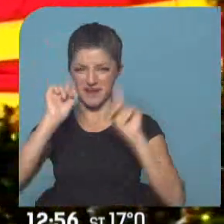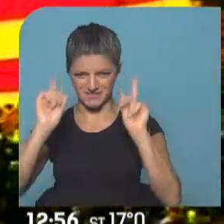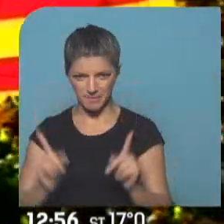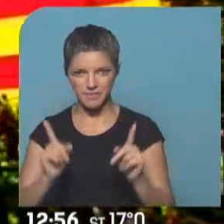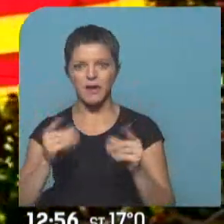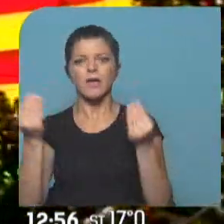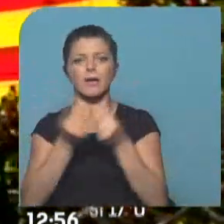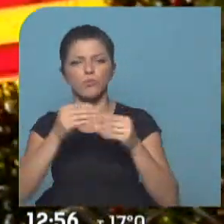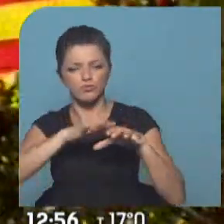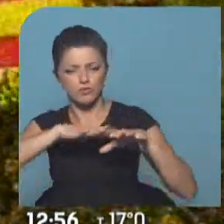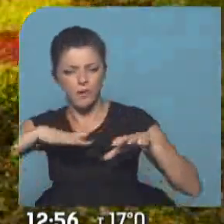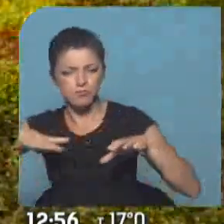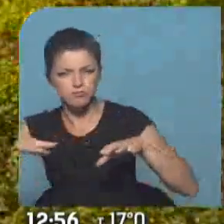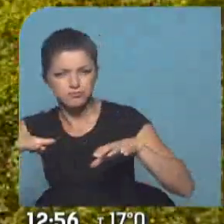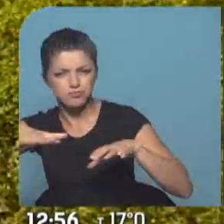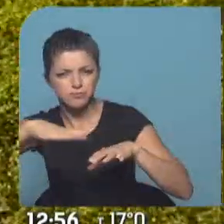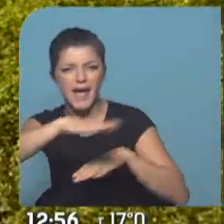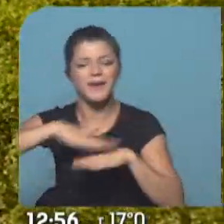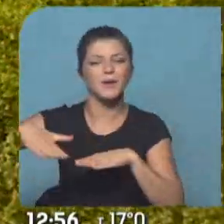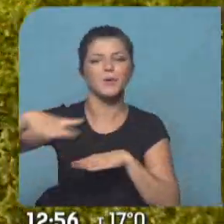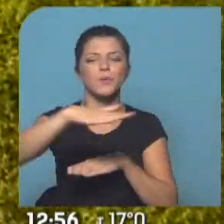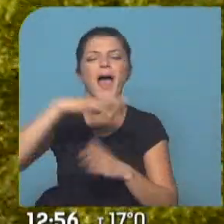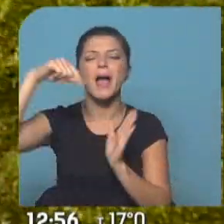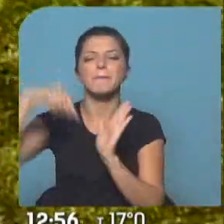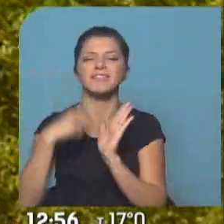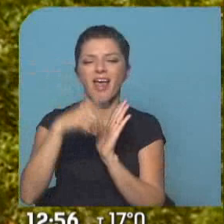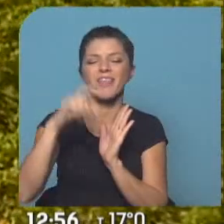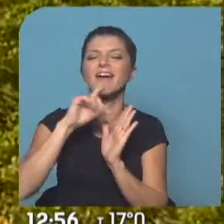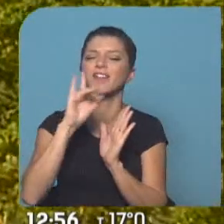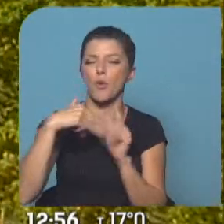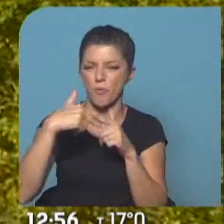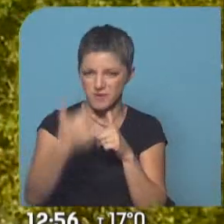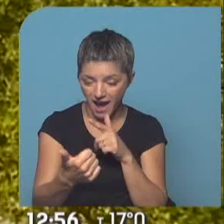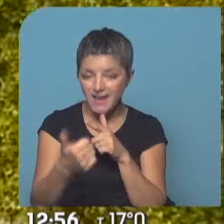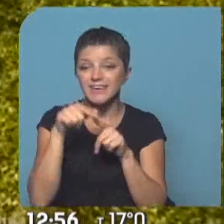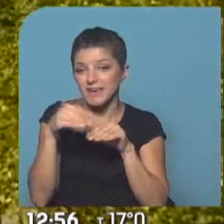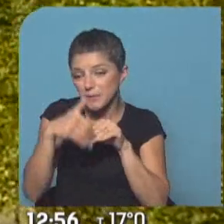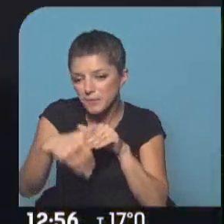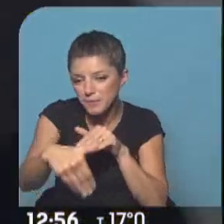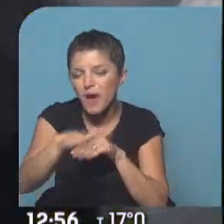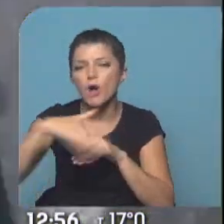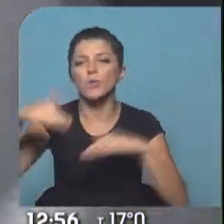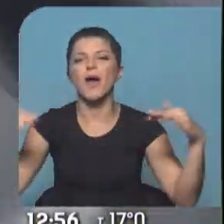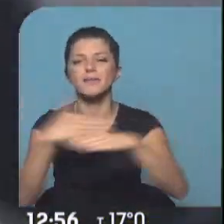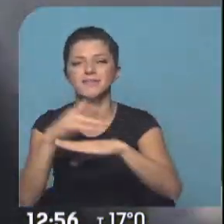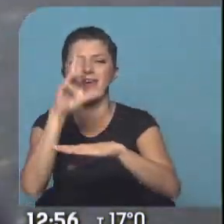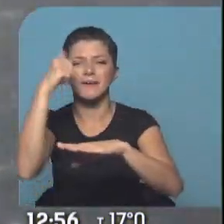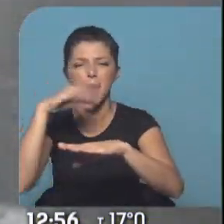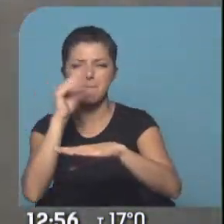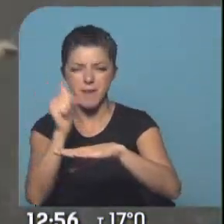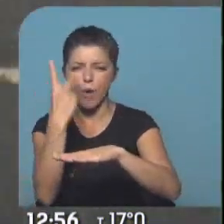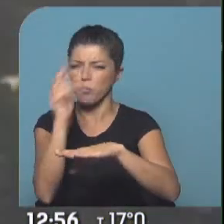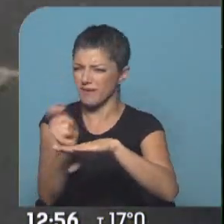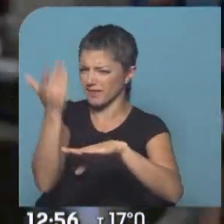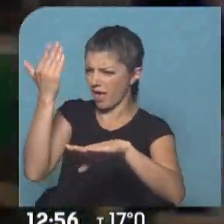mano en mano a lo largo del Paseo de Gracia, en pleno corazón de la ciudad, a metros del comienzo de la Rambla, donde hace menos de un mes una